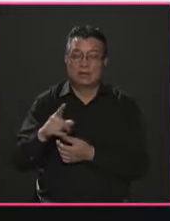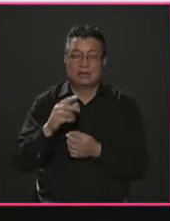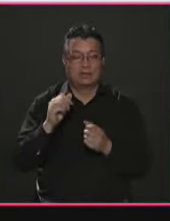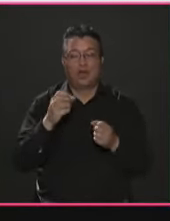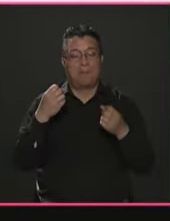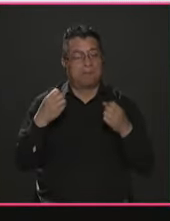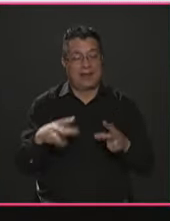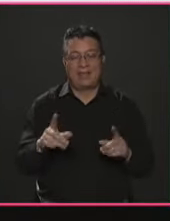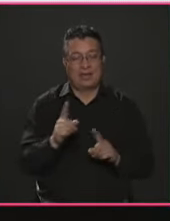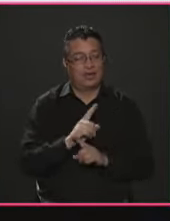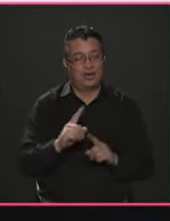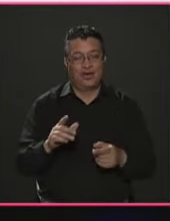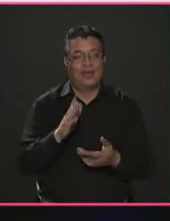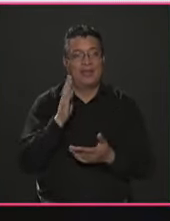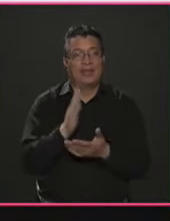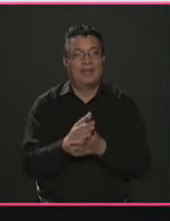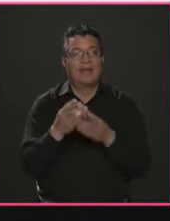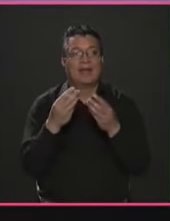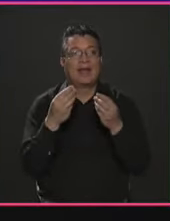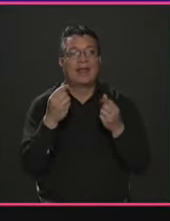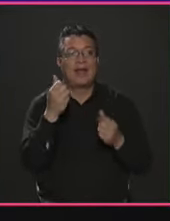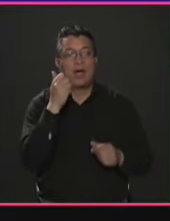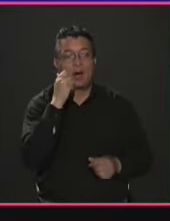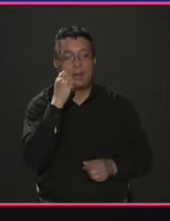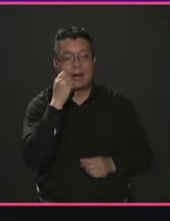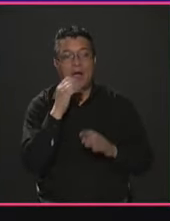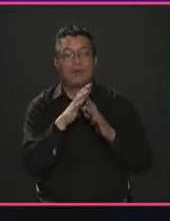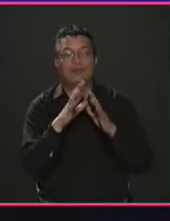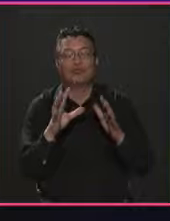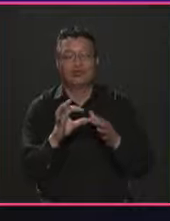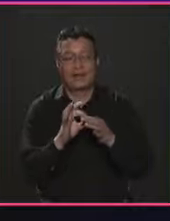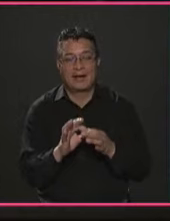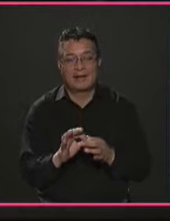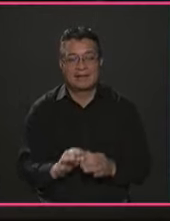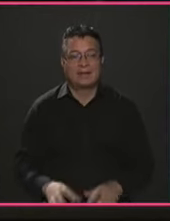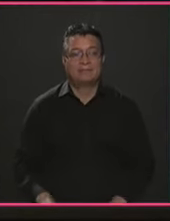se debe perder la calidad humana Muchas